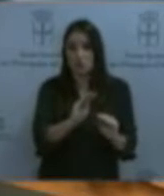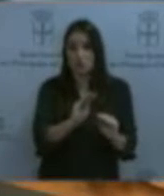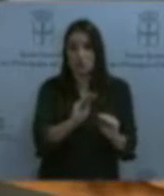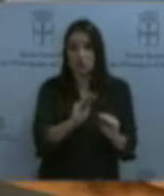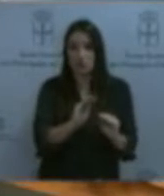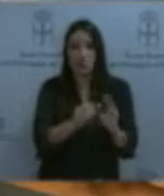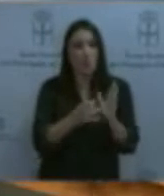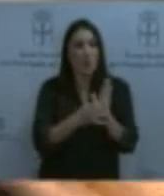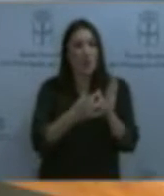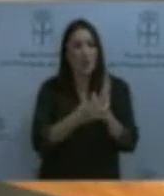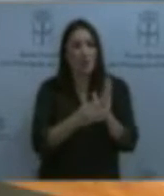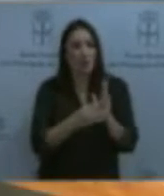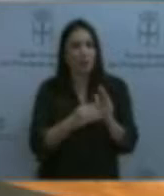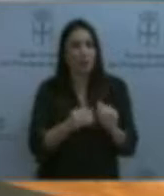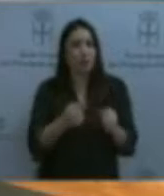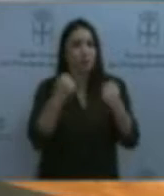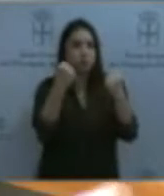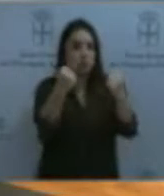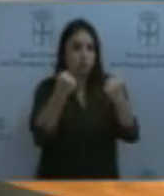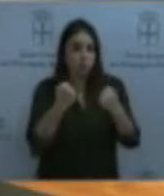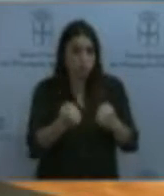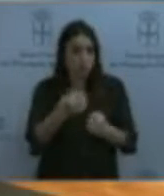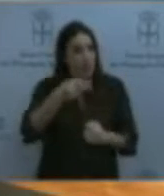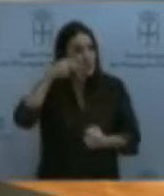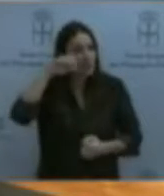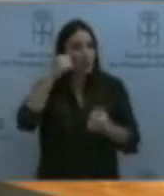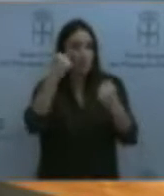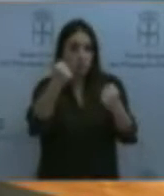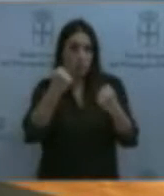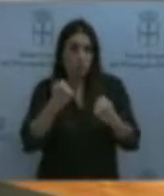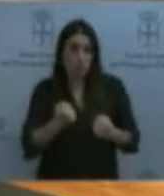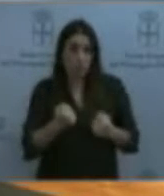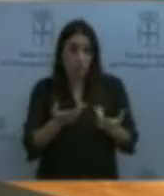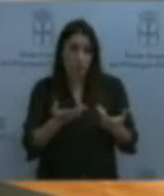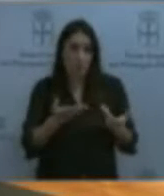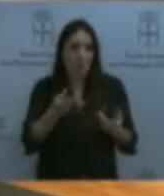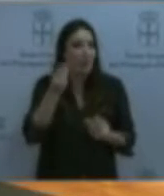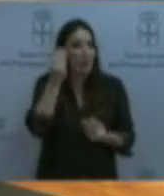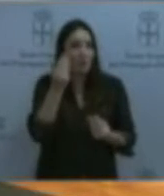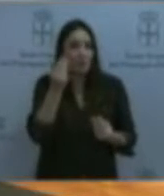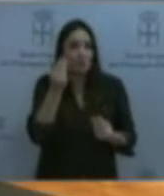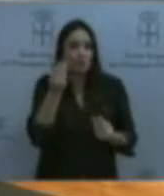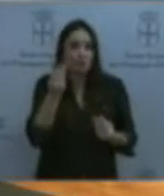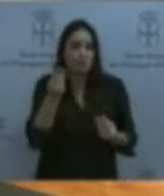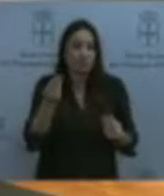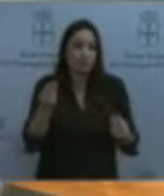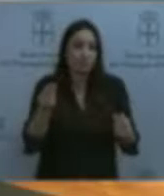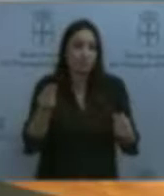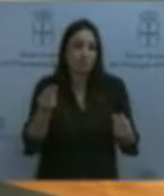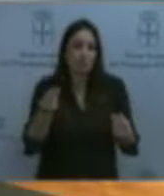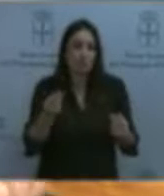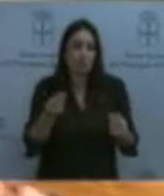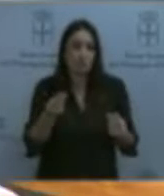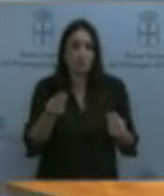altísima calidad profesional y con experiencia. En ese sentido, es lo que le comentaba, que no creo que sea necesario